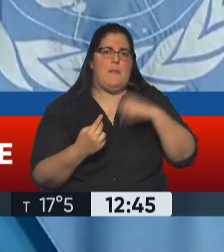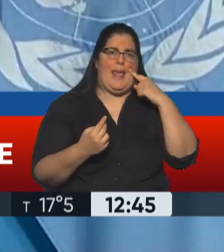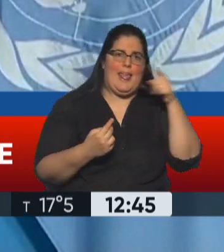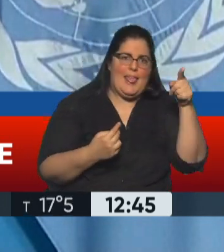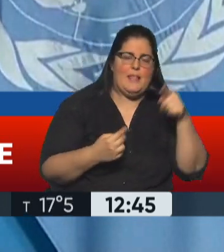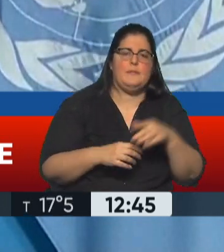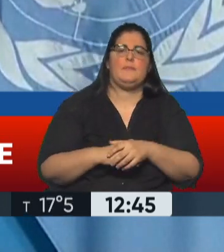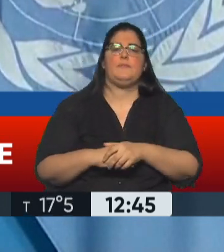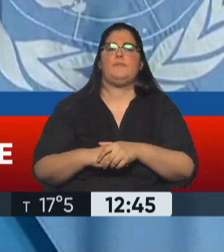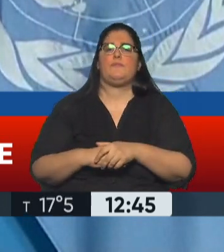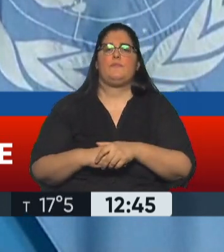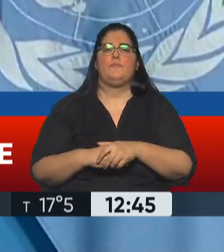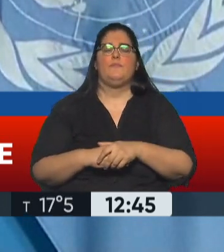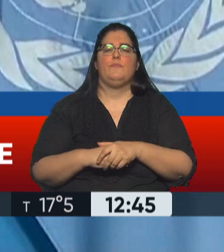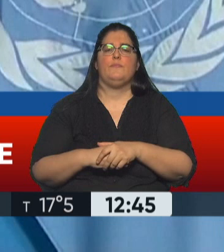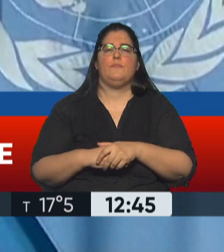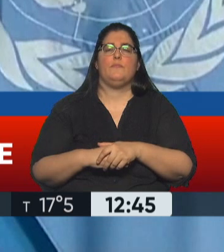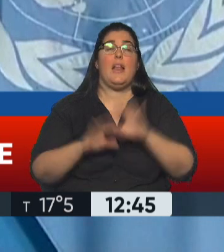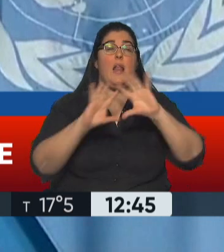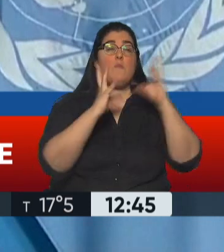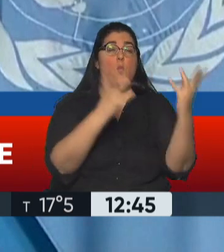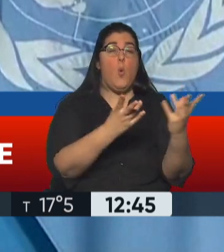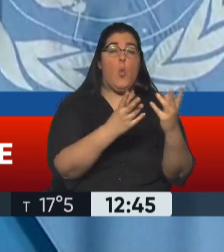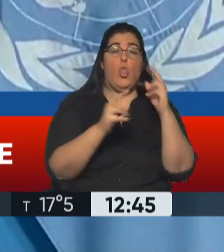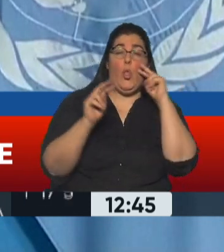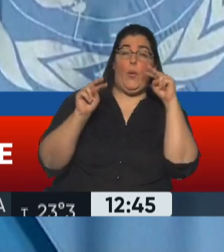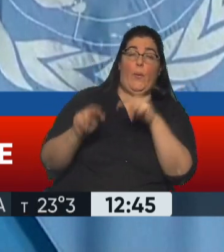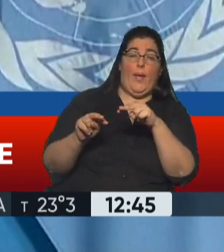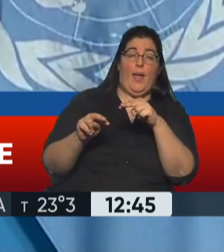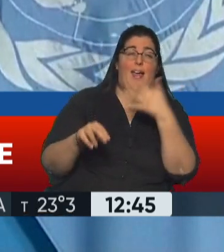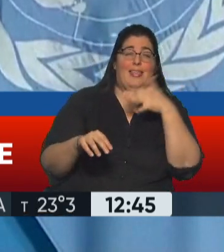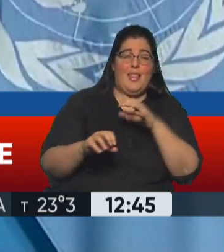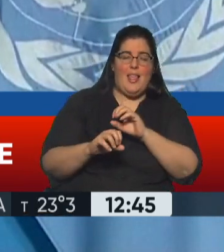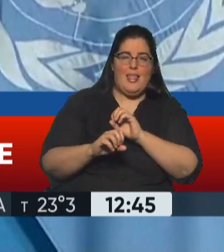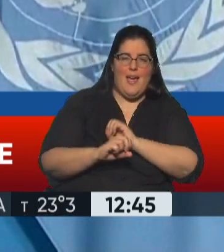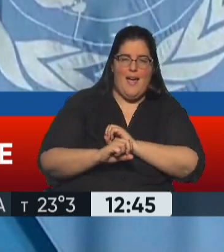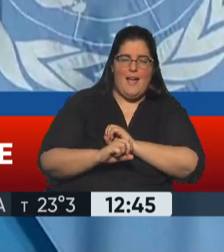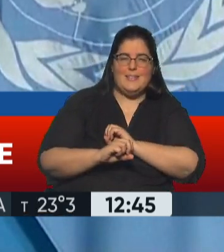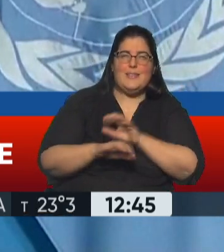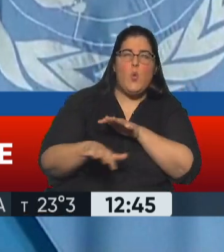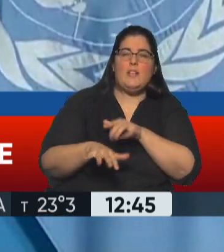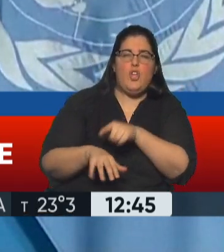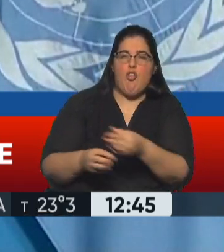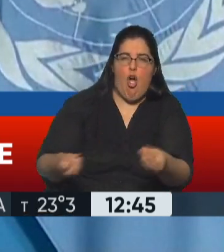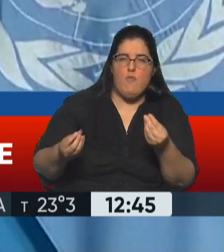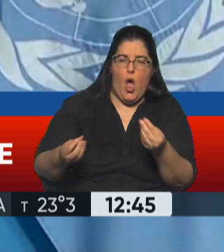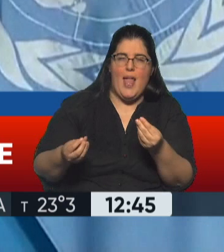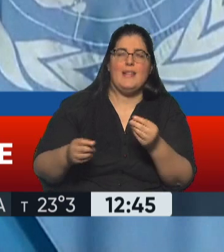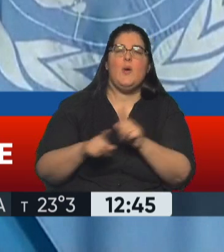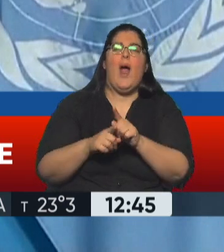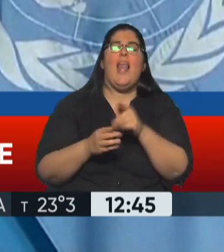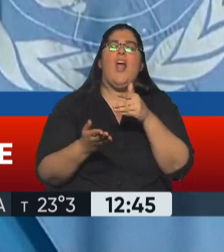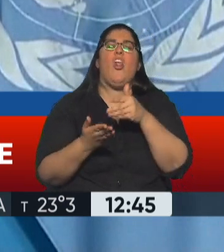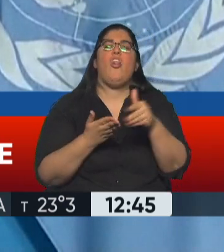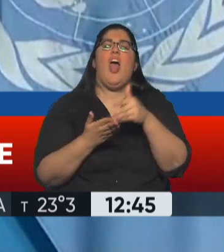Internacional. Para que el mundo tenga una idea de la magnitud de este deudicidio, quiero